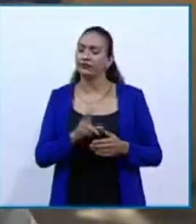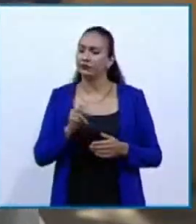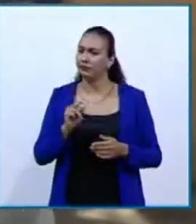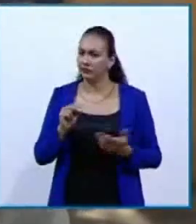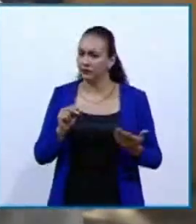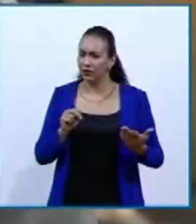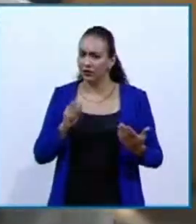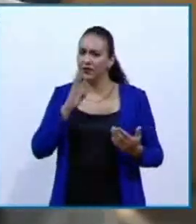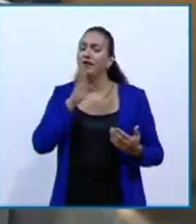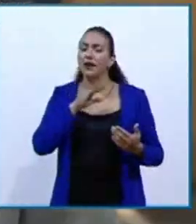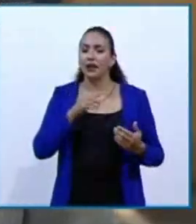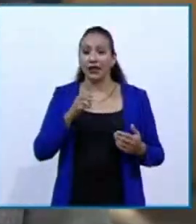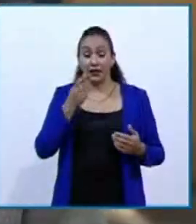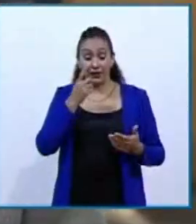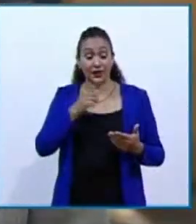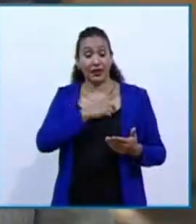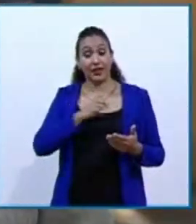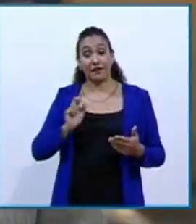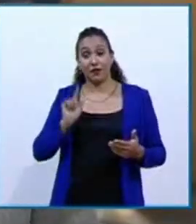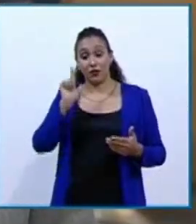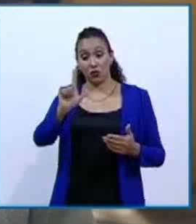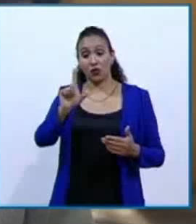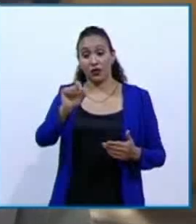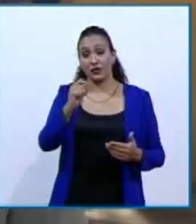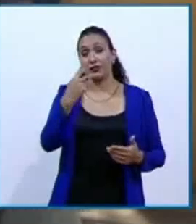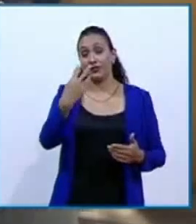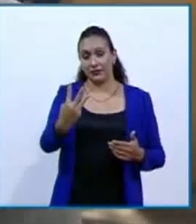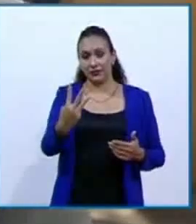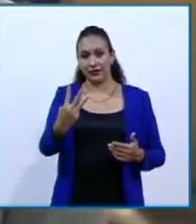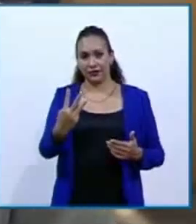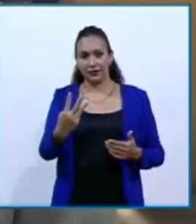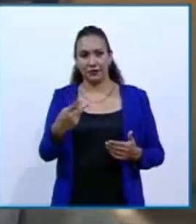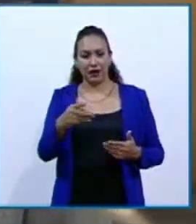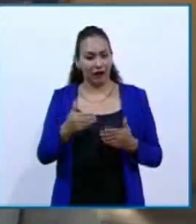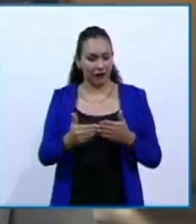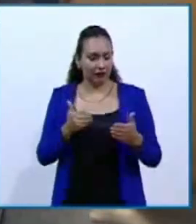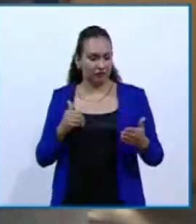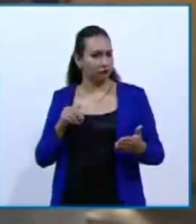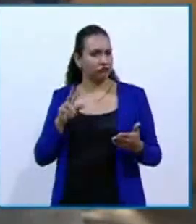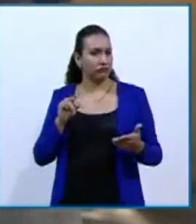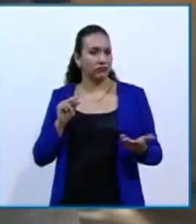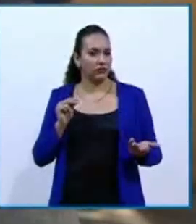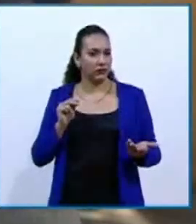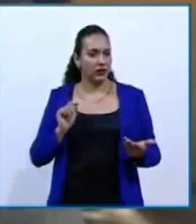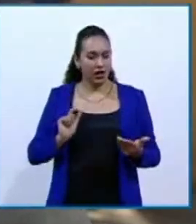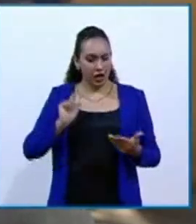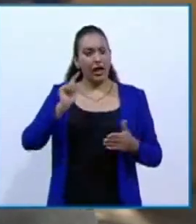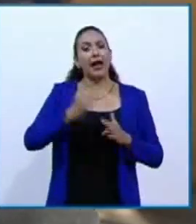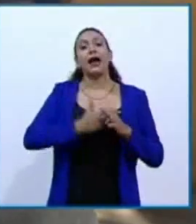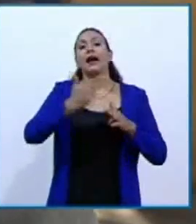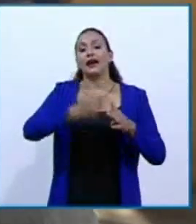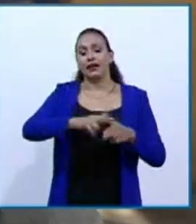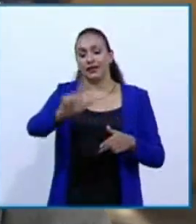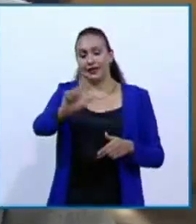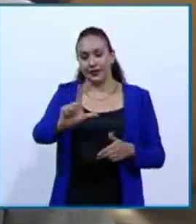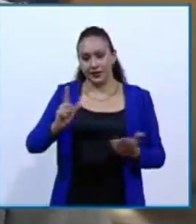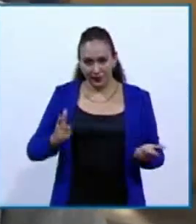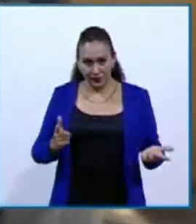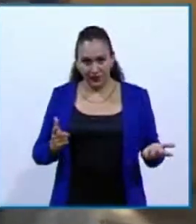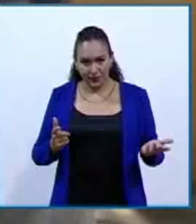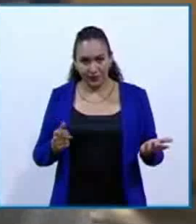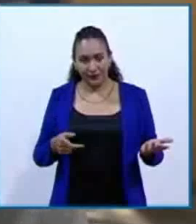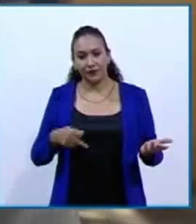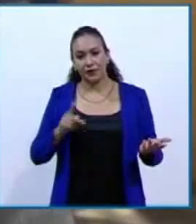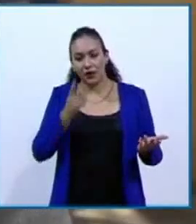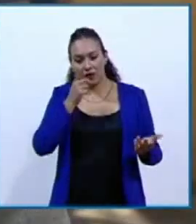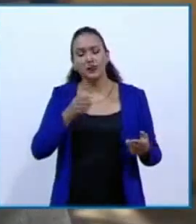este próximo lunes 23, pues como vimos fue una decisión que se tomó por